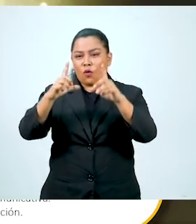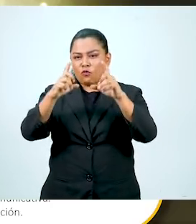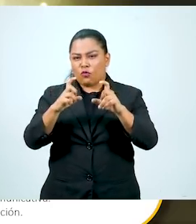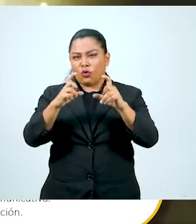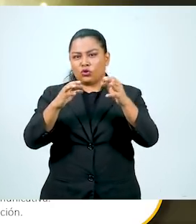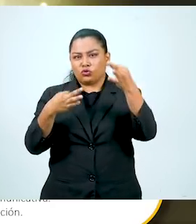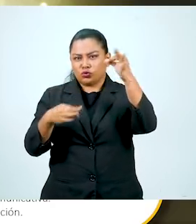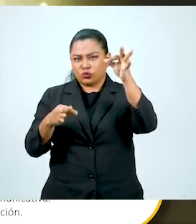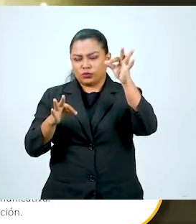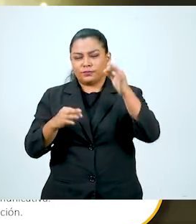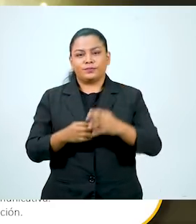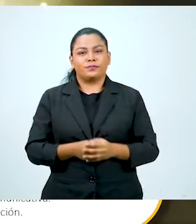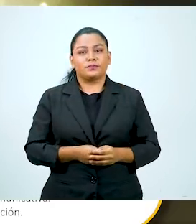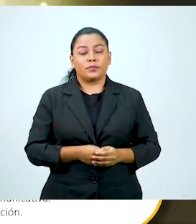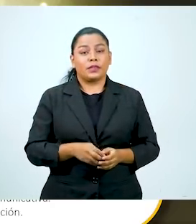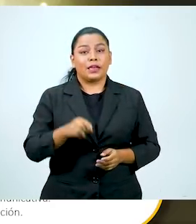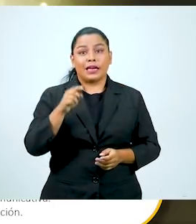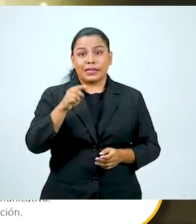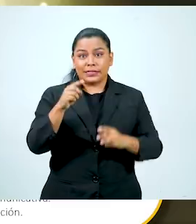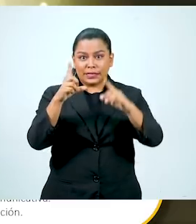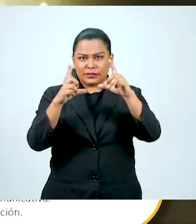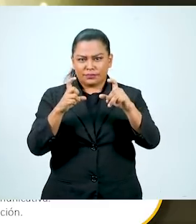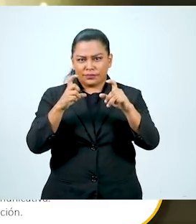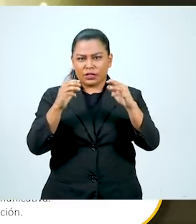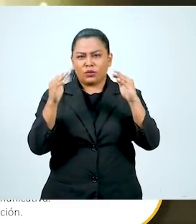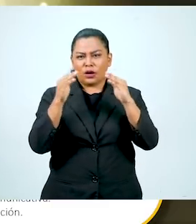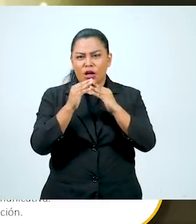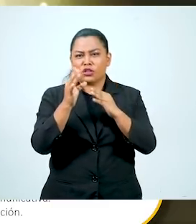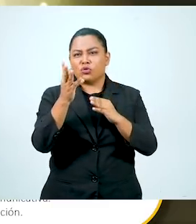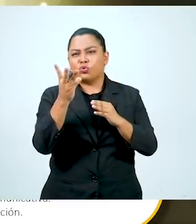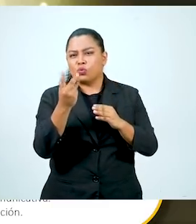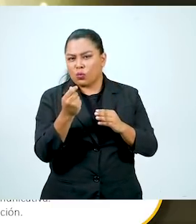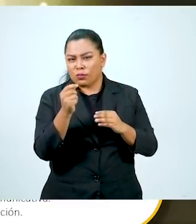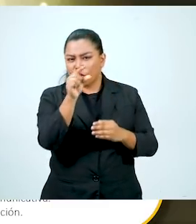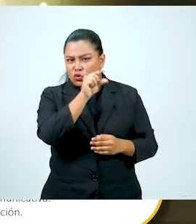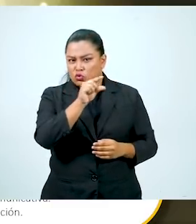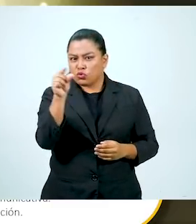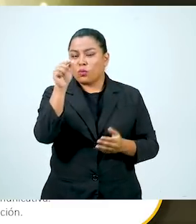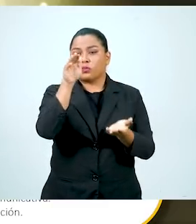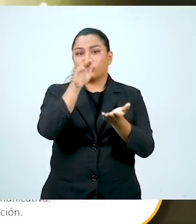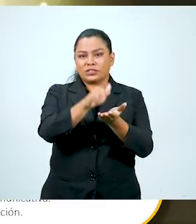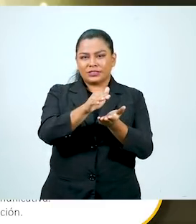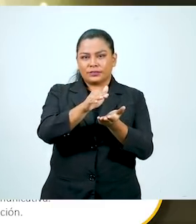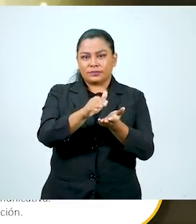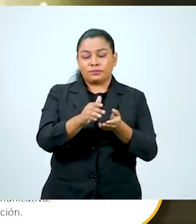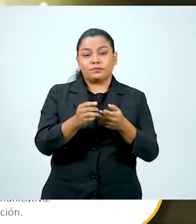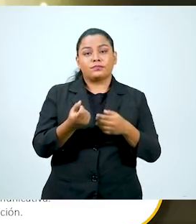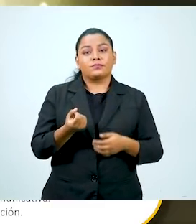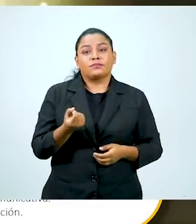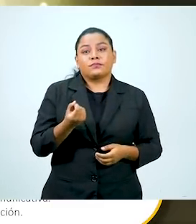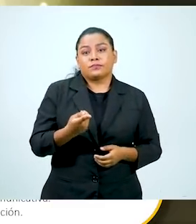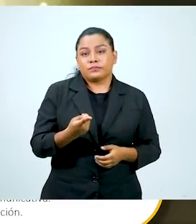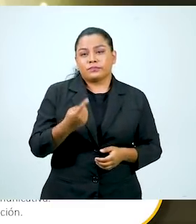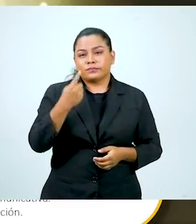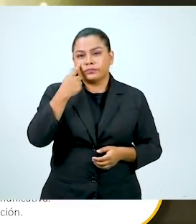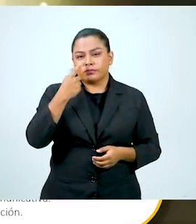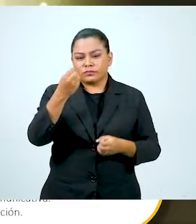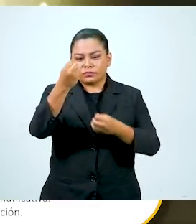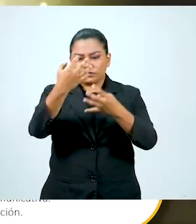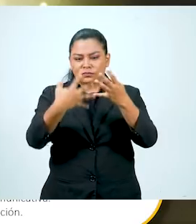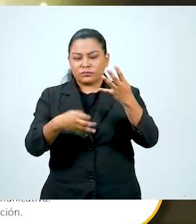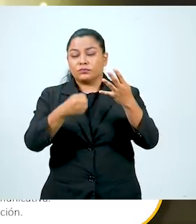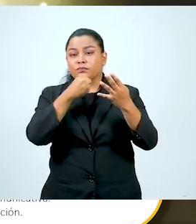imagen a 2 páginas. Estas contienen, además del número y nombre de la unidad, los siguientes apartados